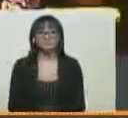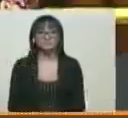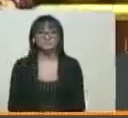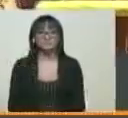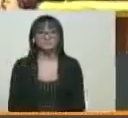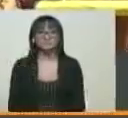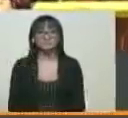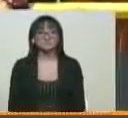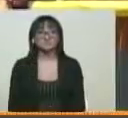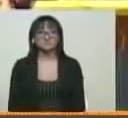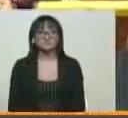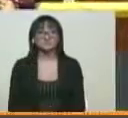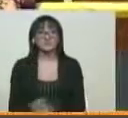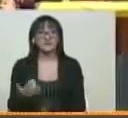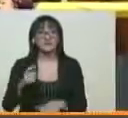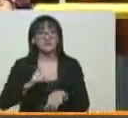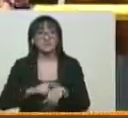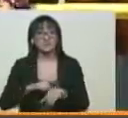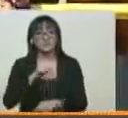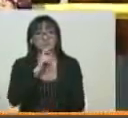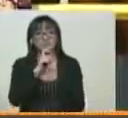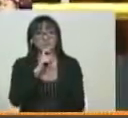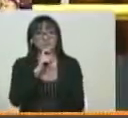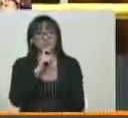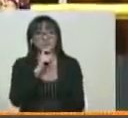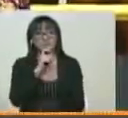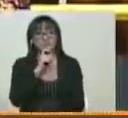etapa tan difícil, usted